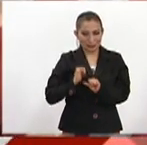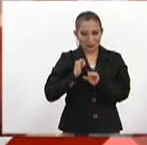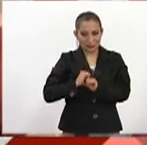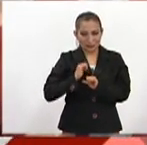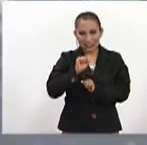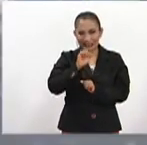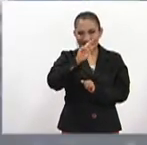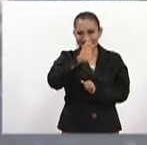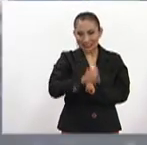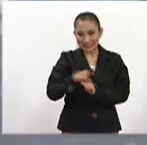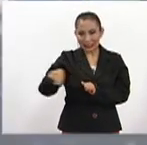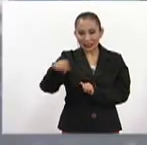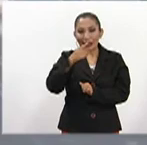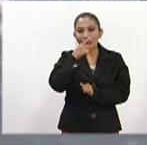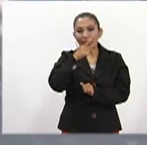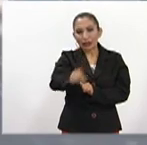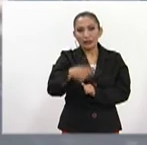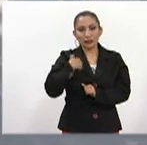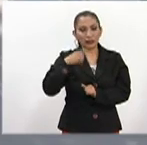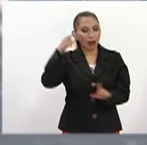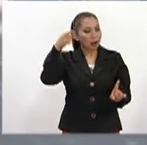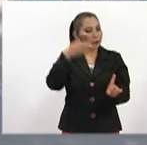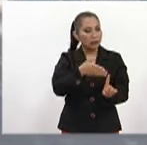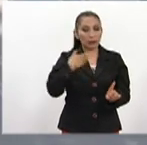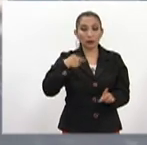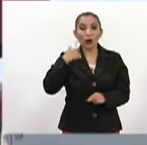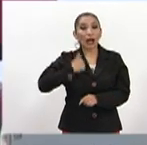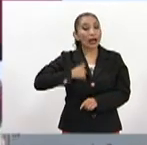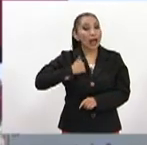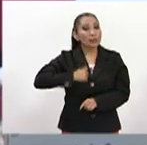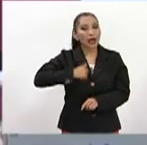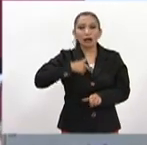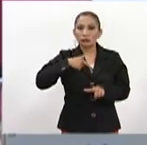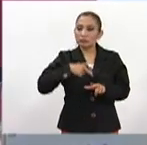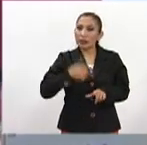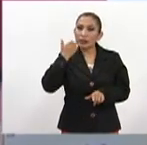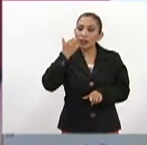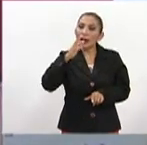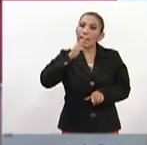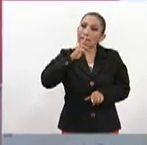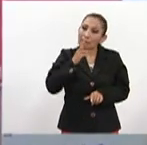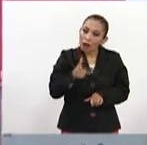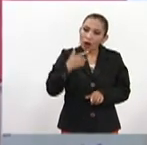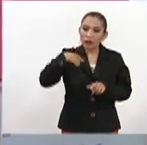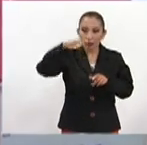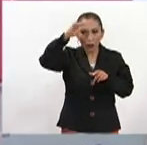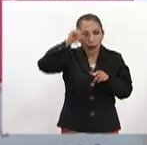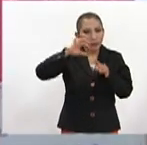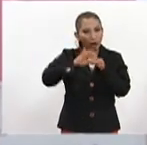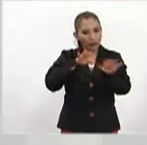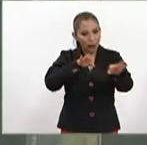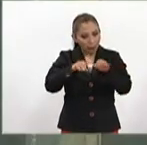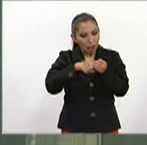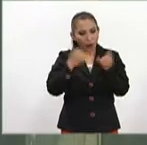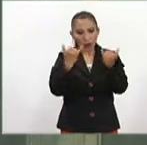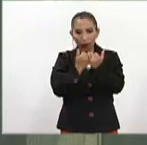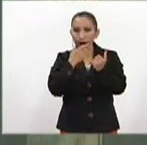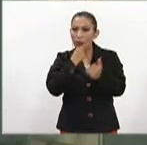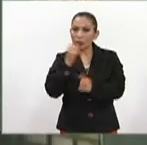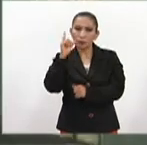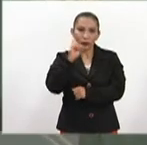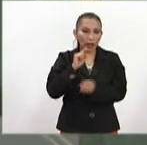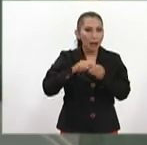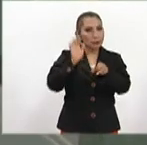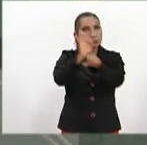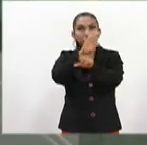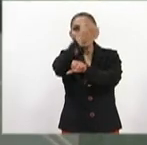Relaciones Exteriores de Canadá, reiteró que el objetivo de su país sigue siendo lograr un mejor acuerdo que genere empleos, equidad de género, proteja